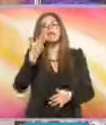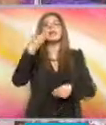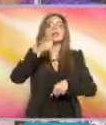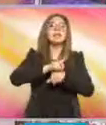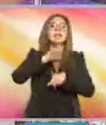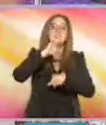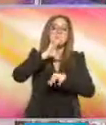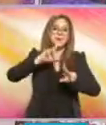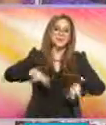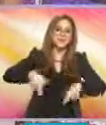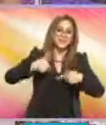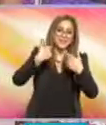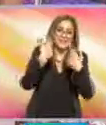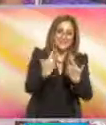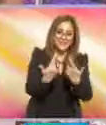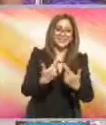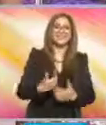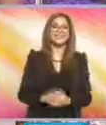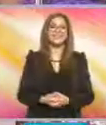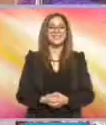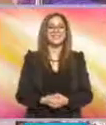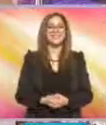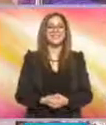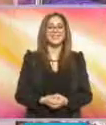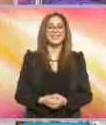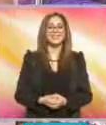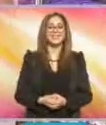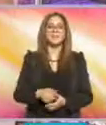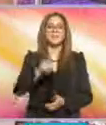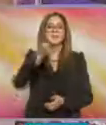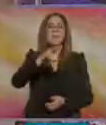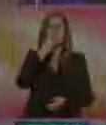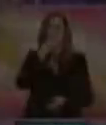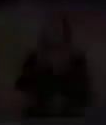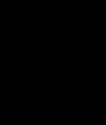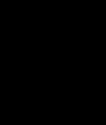cibernéticas. Ahí está. Totalmente, totalmente. Qué maravilla, Araceli. Muchísimas gracias. No.